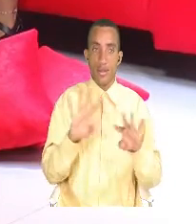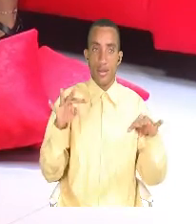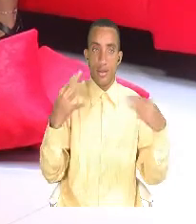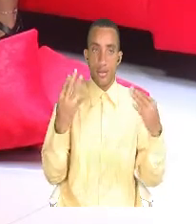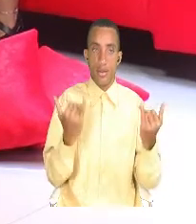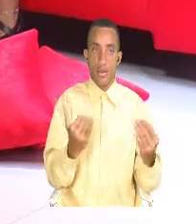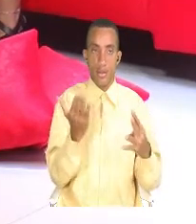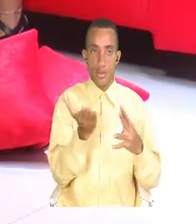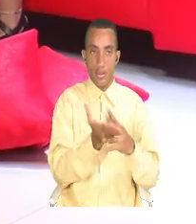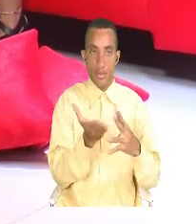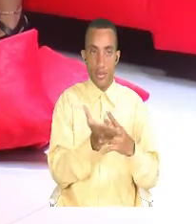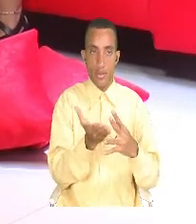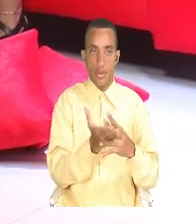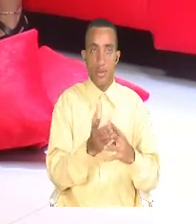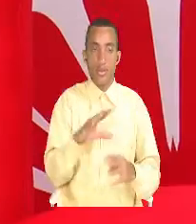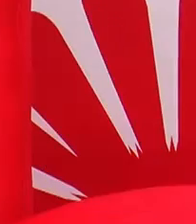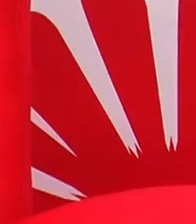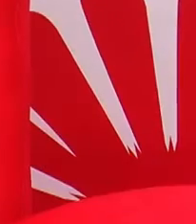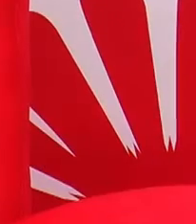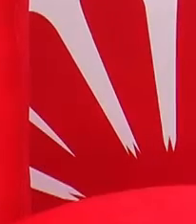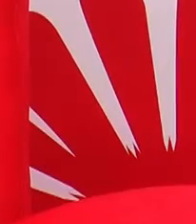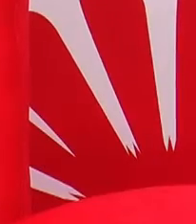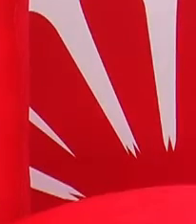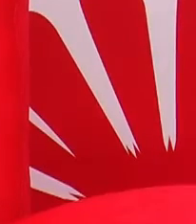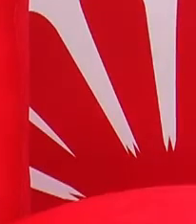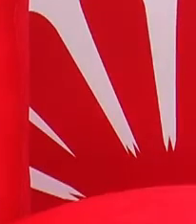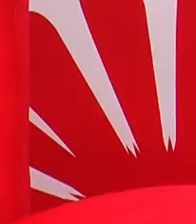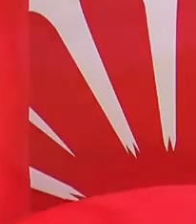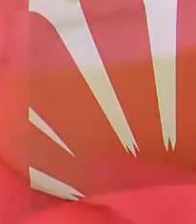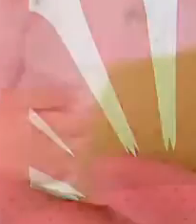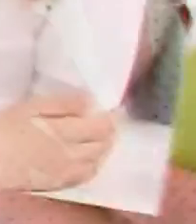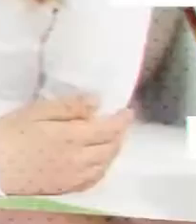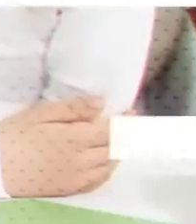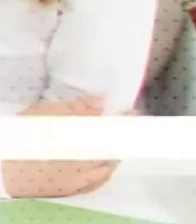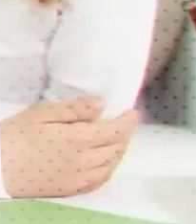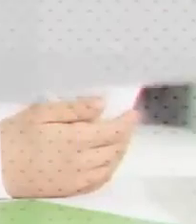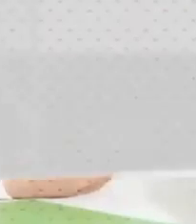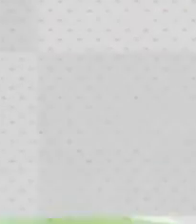Vamos a una pausa y ya volvemos.